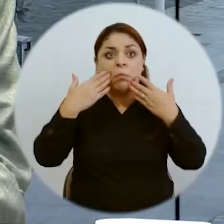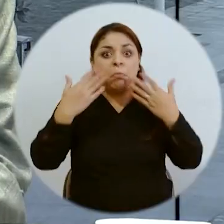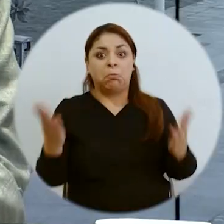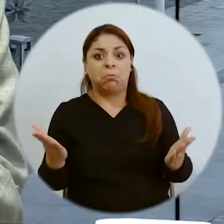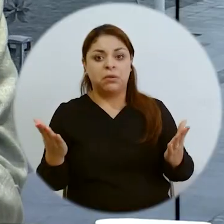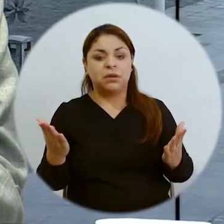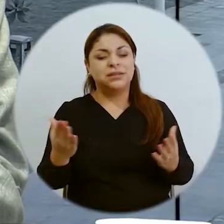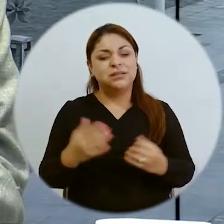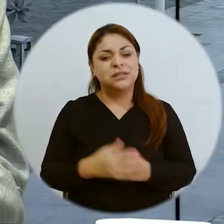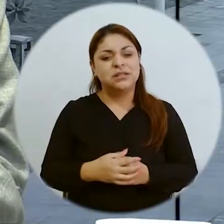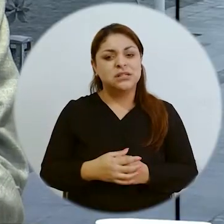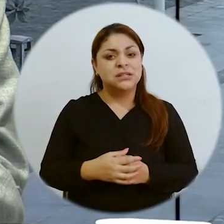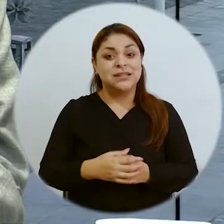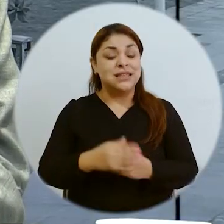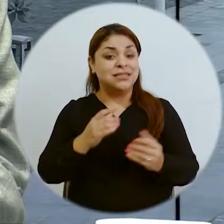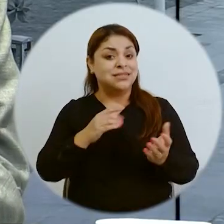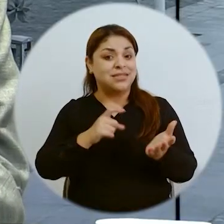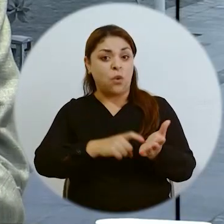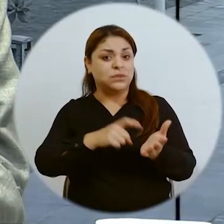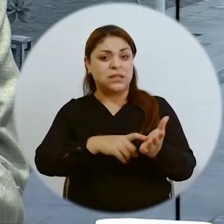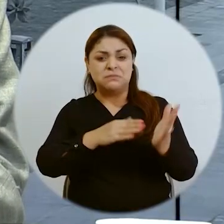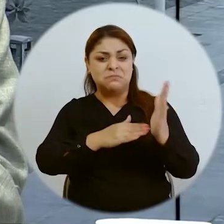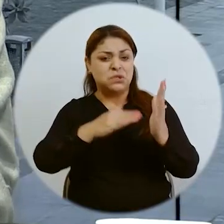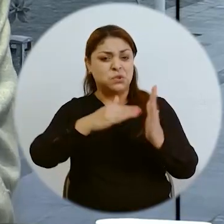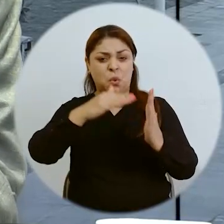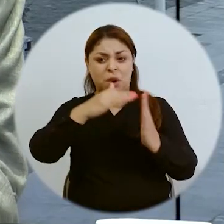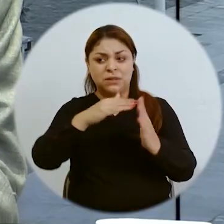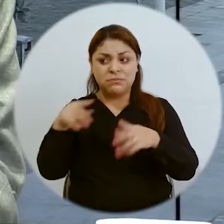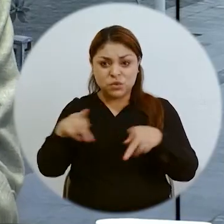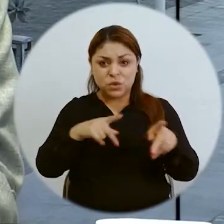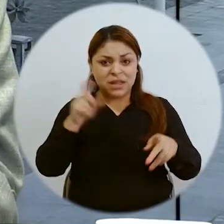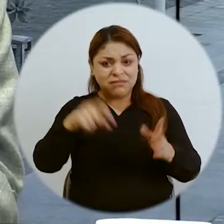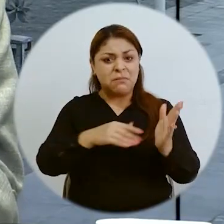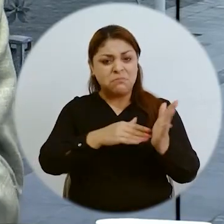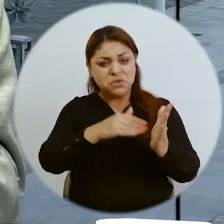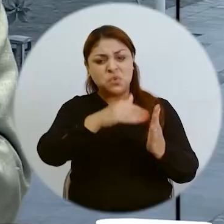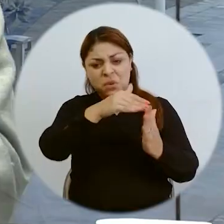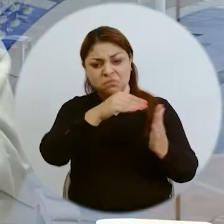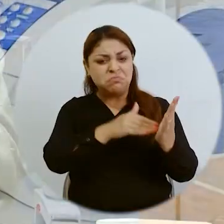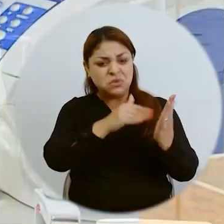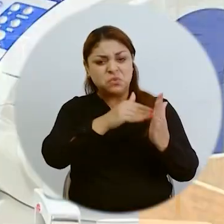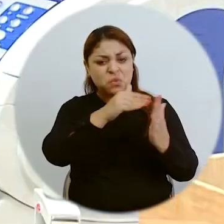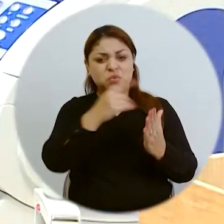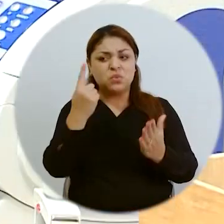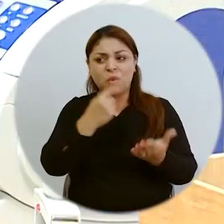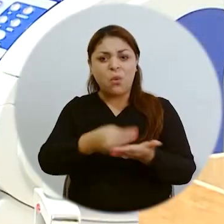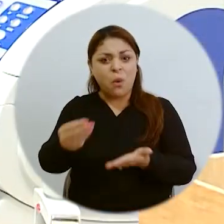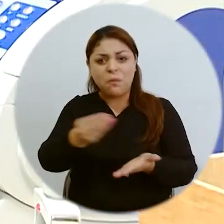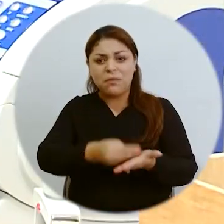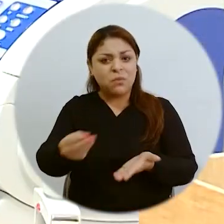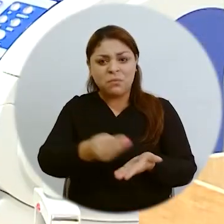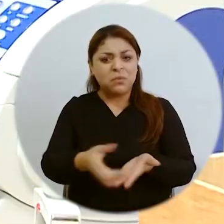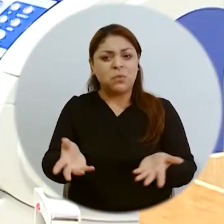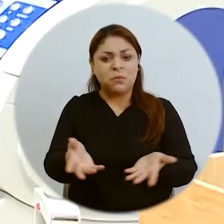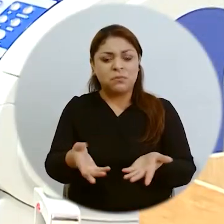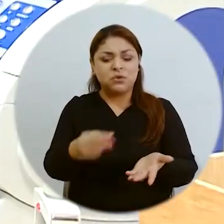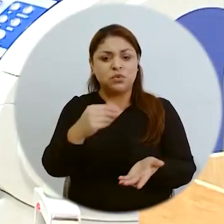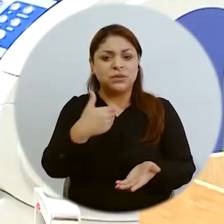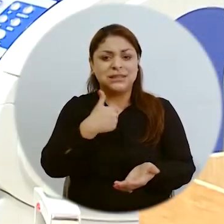las necesidades más básicas que podemos tener en el techo, y con deudas que a